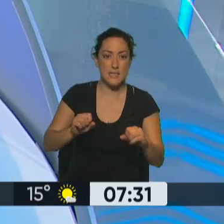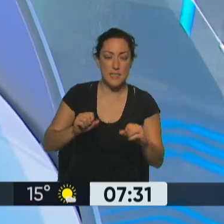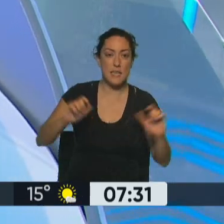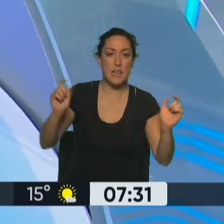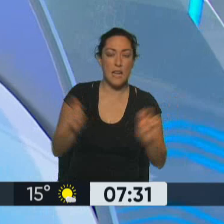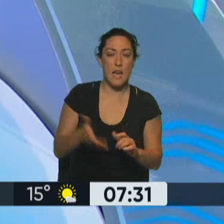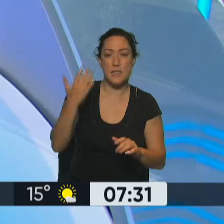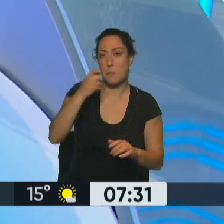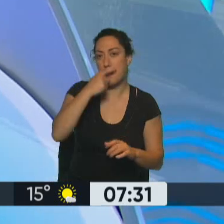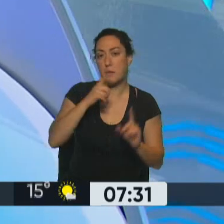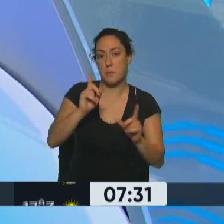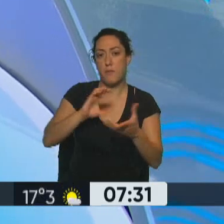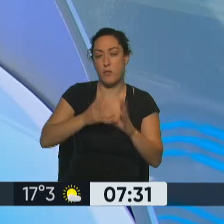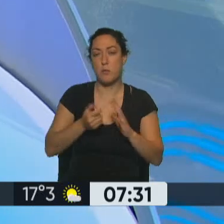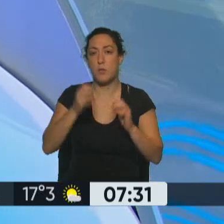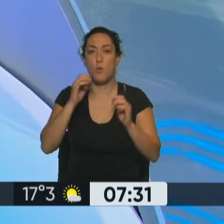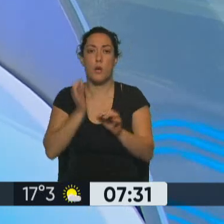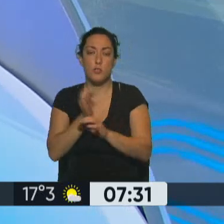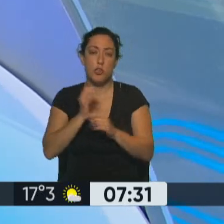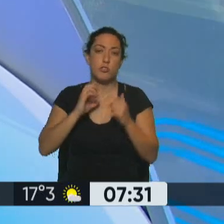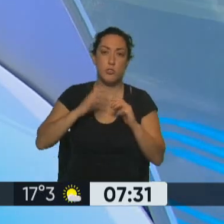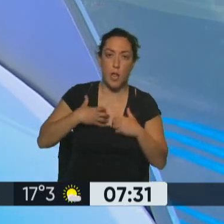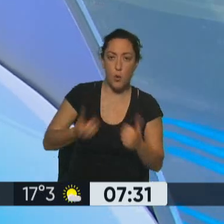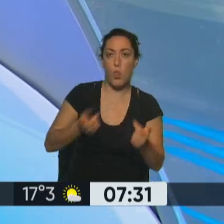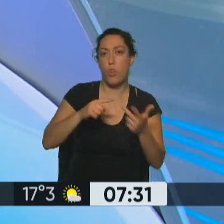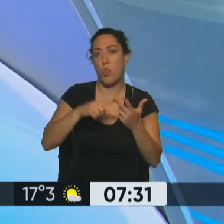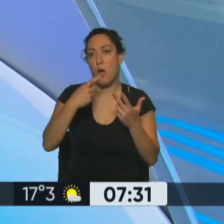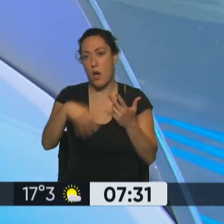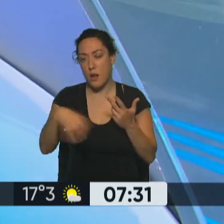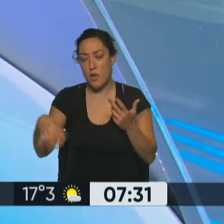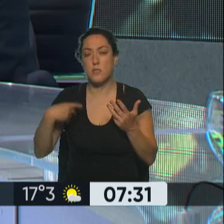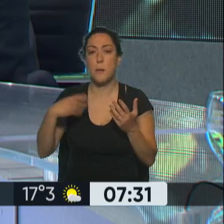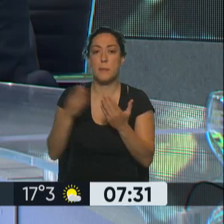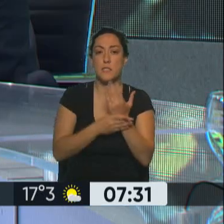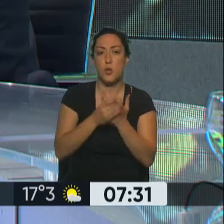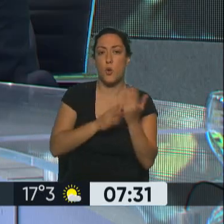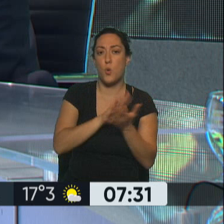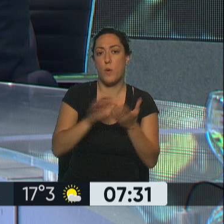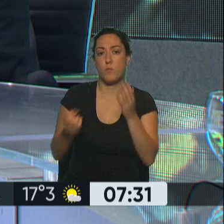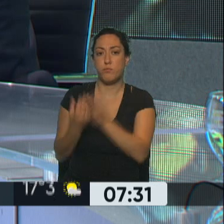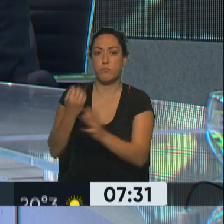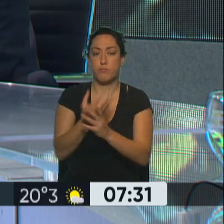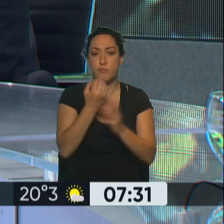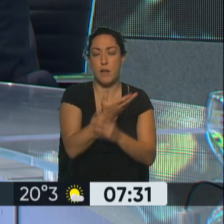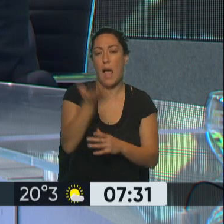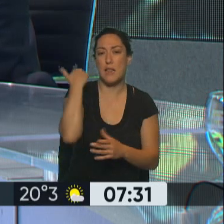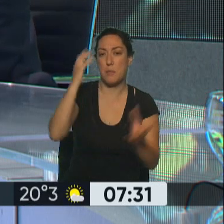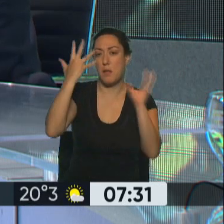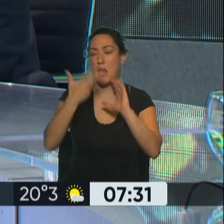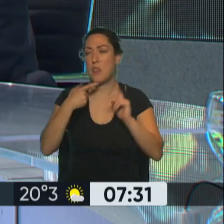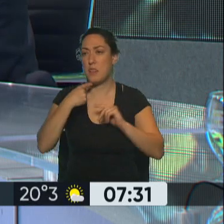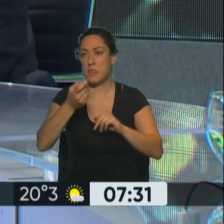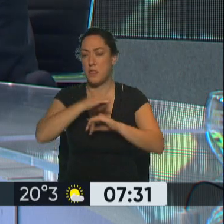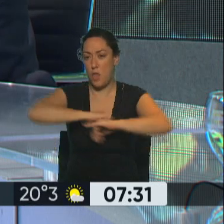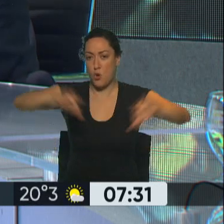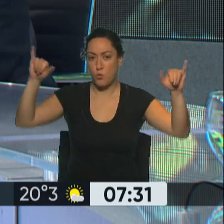gestión de Mauricio Macri, con educación, con salud, con otras áreas. Hay algunos ministerios nuevos que ya el propio Milei había anunciado que directamente